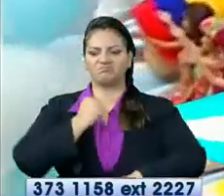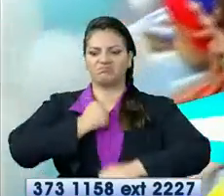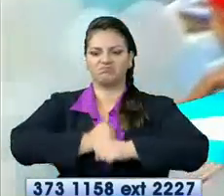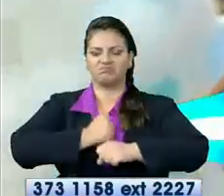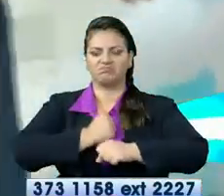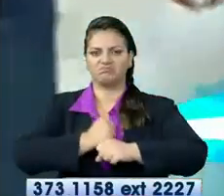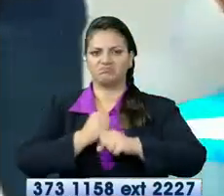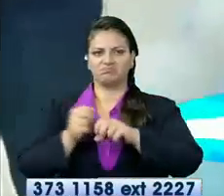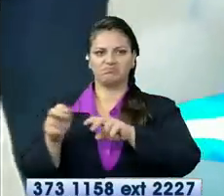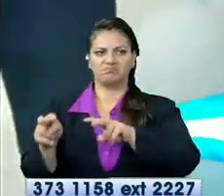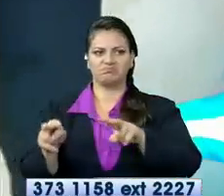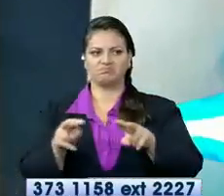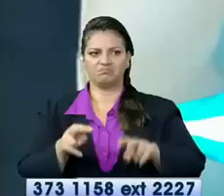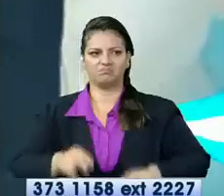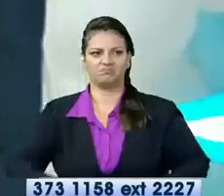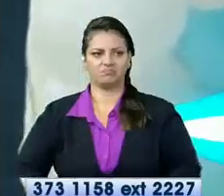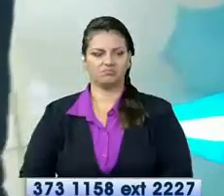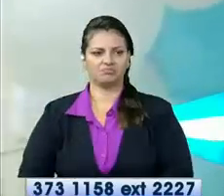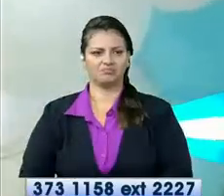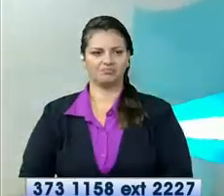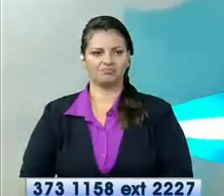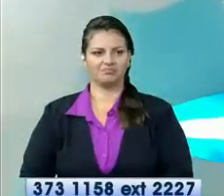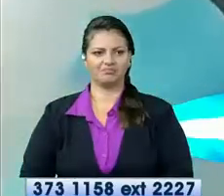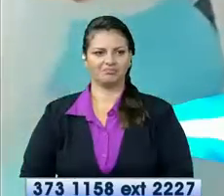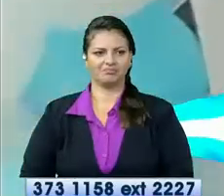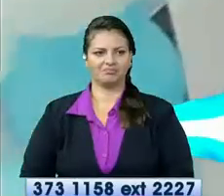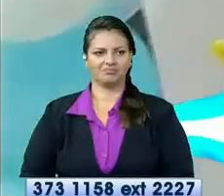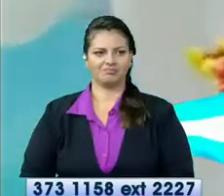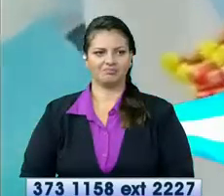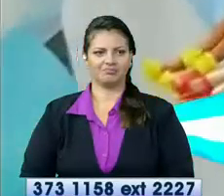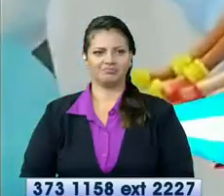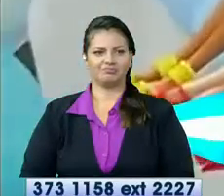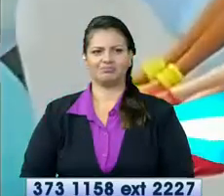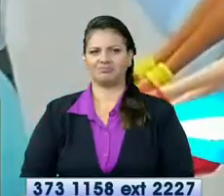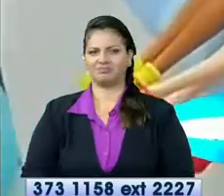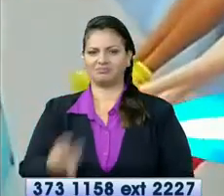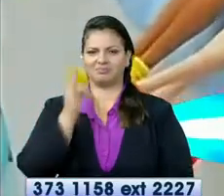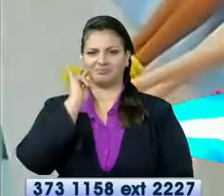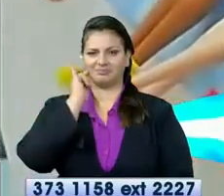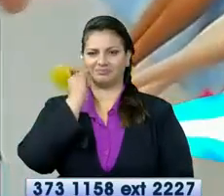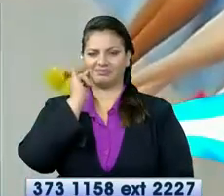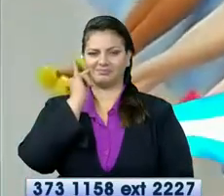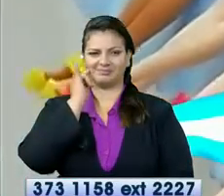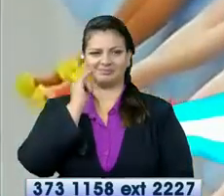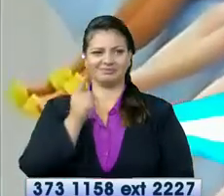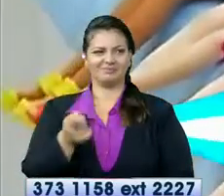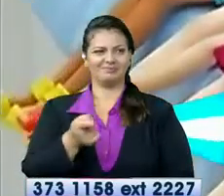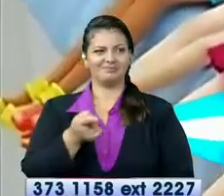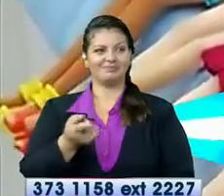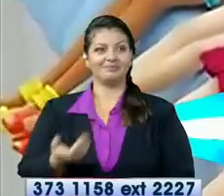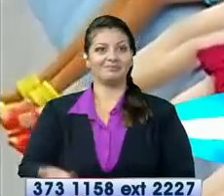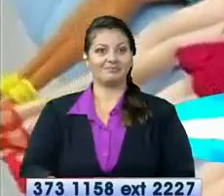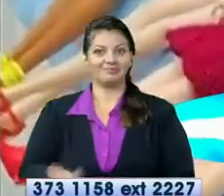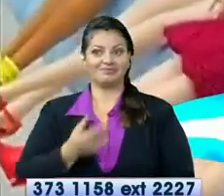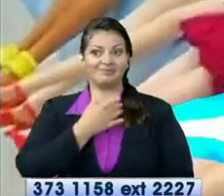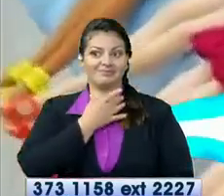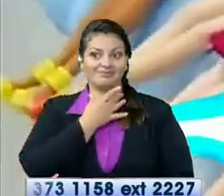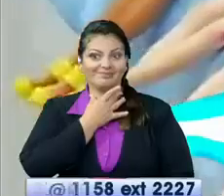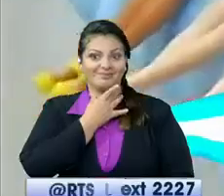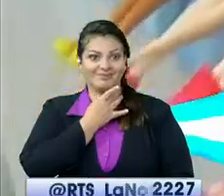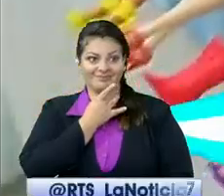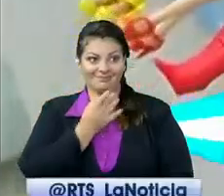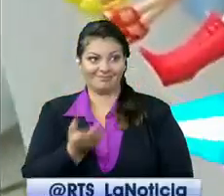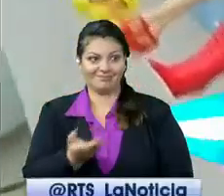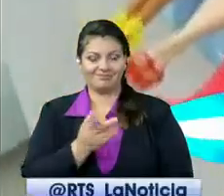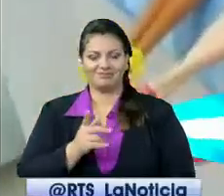Miren ustedes, para las niñas, ¿quién no tiene una muñequita como esta? ¿Quién no le gustaría vestirla con este